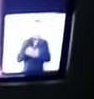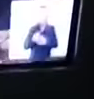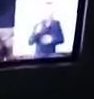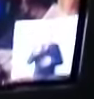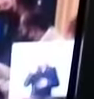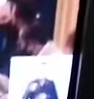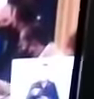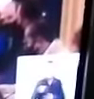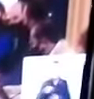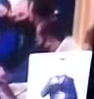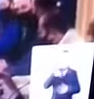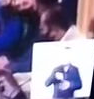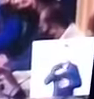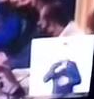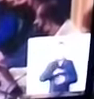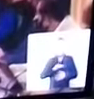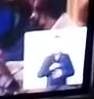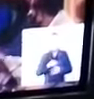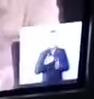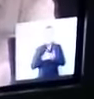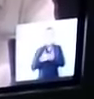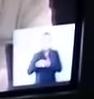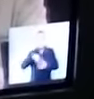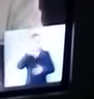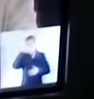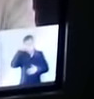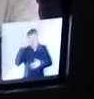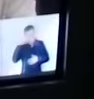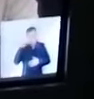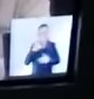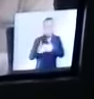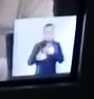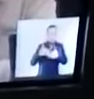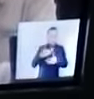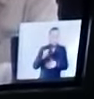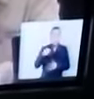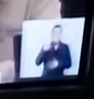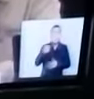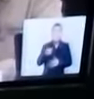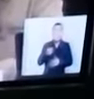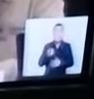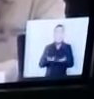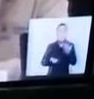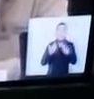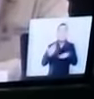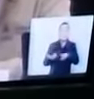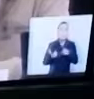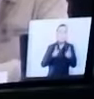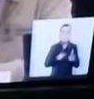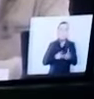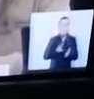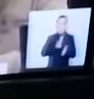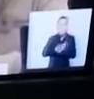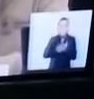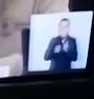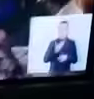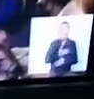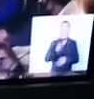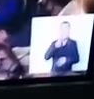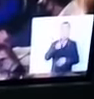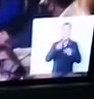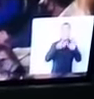mismo, bueno, hoy mismo nos ponemos en toda la tramitología y mañana, yo espero que por la mañana ya tengamos los depósitos realizados. Lo más